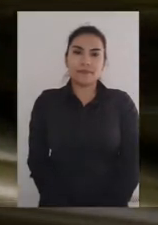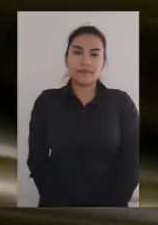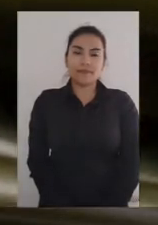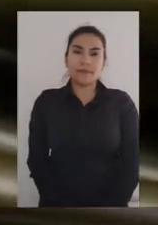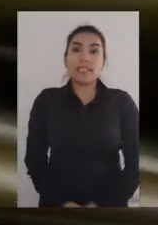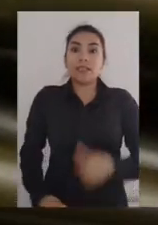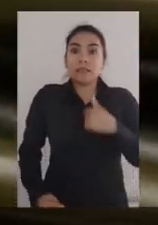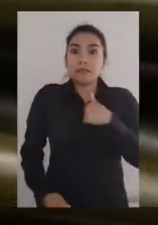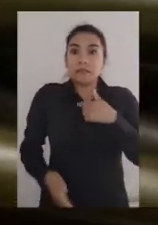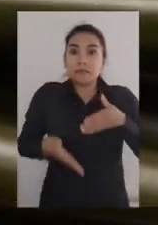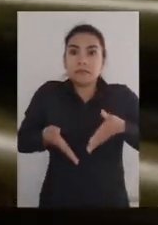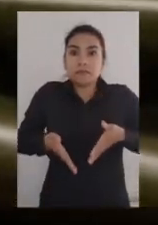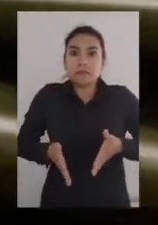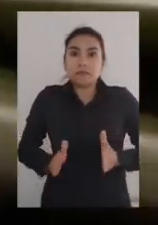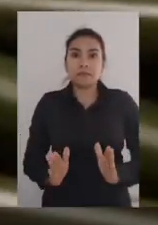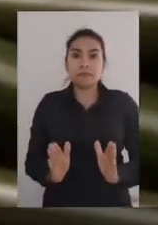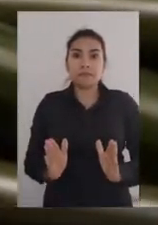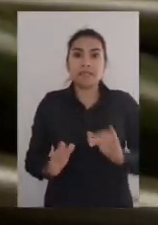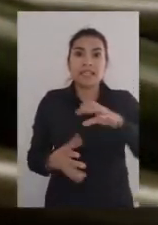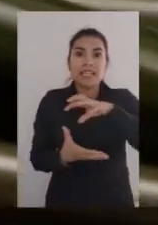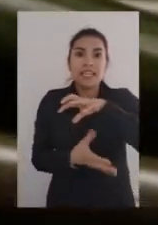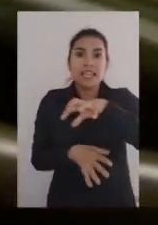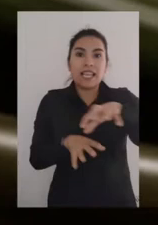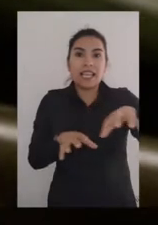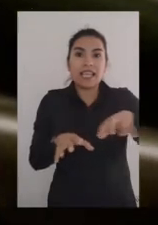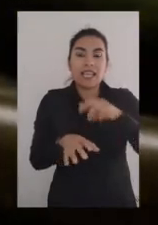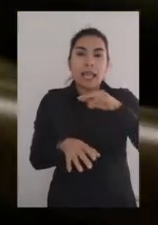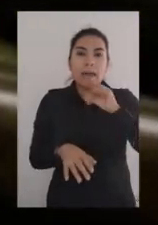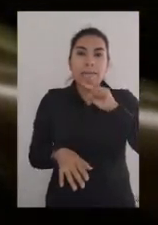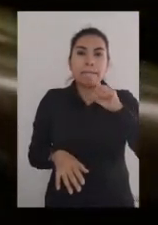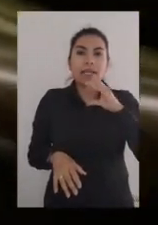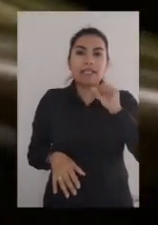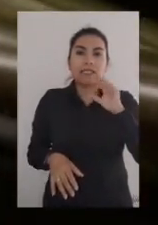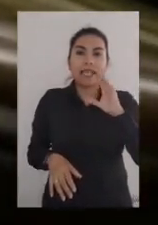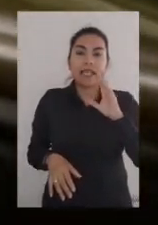y no si en la isla mascar